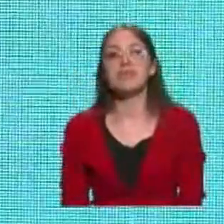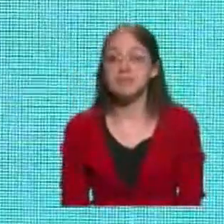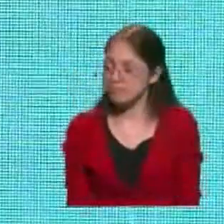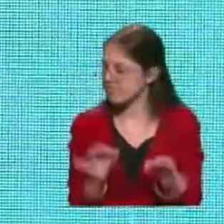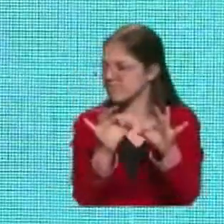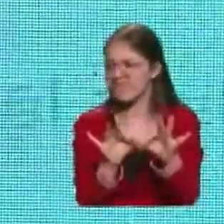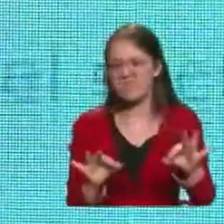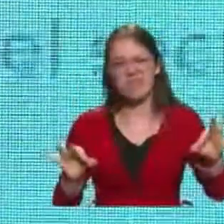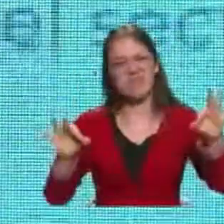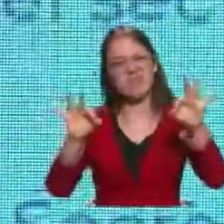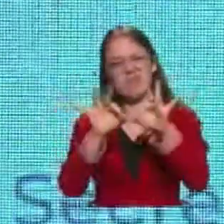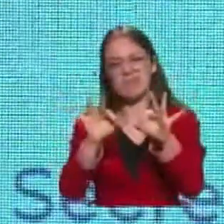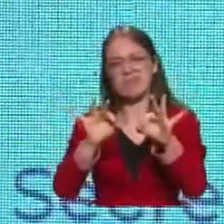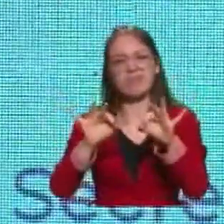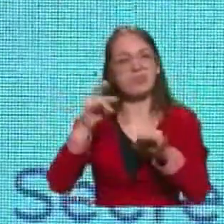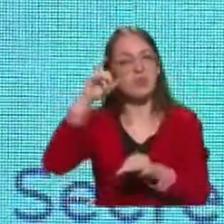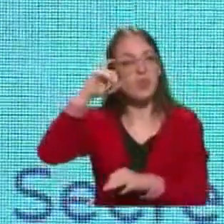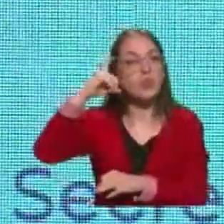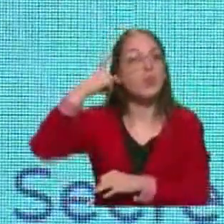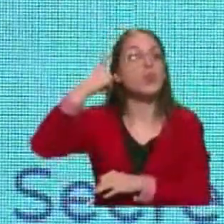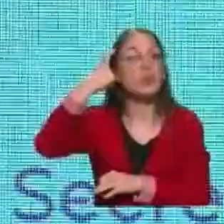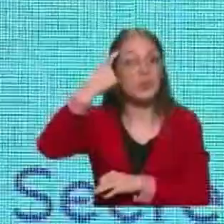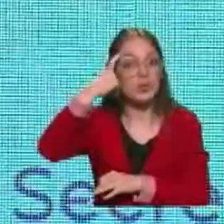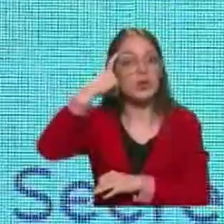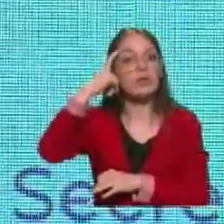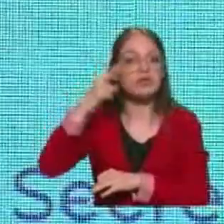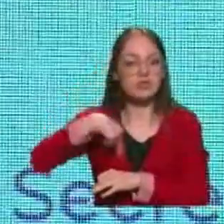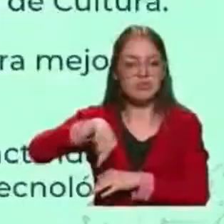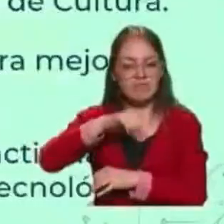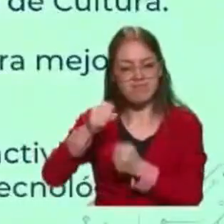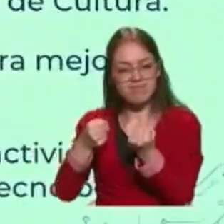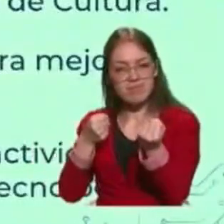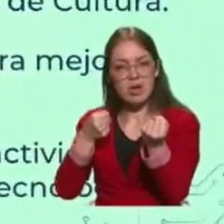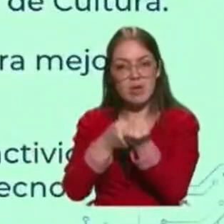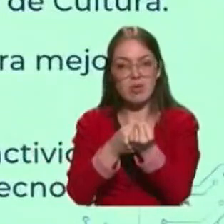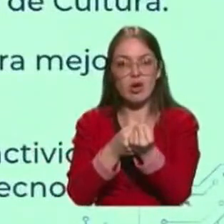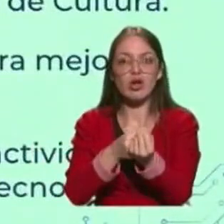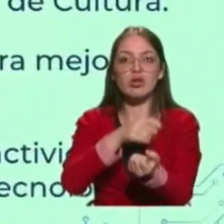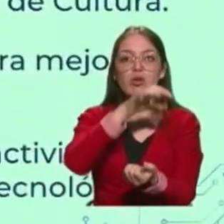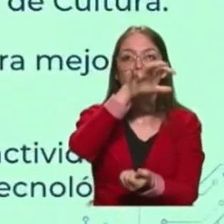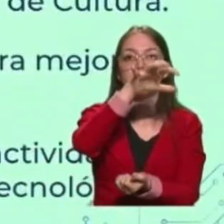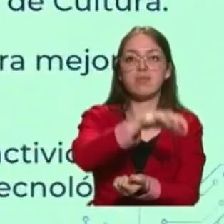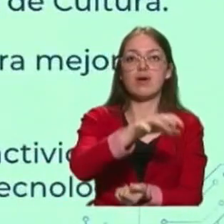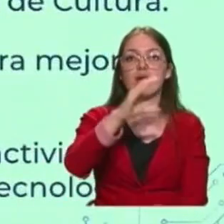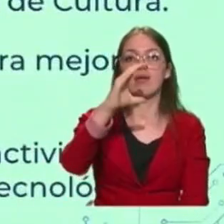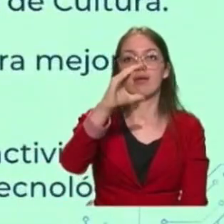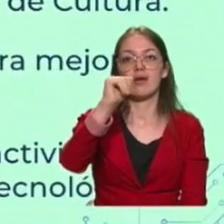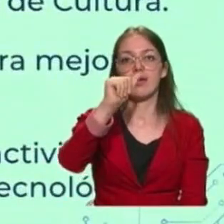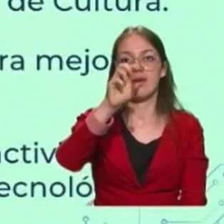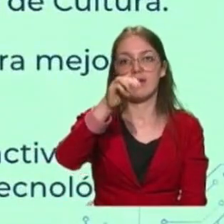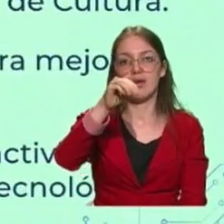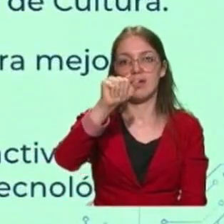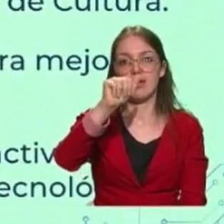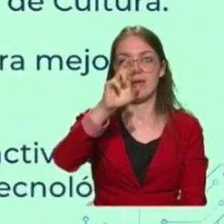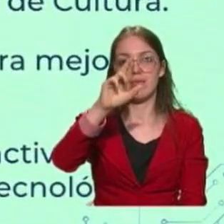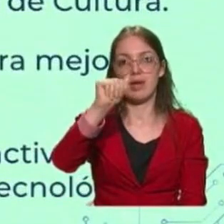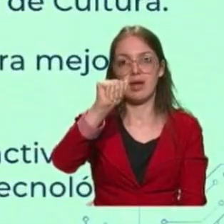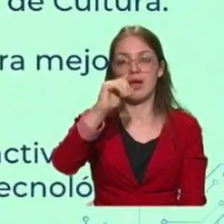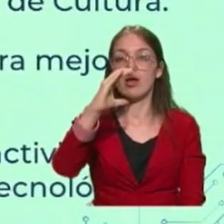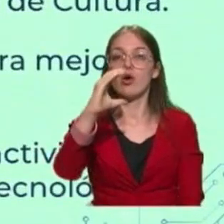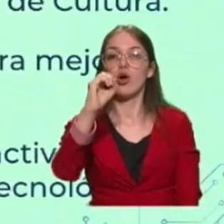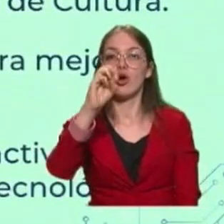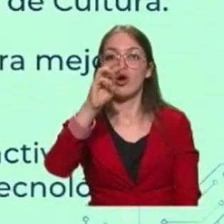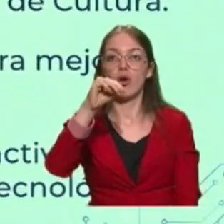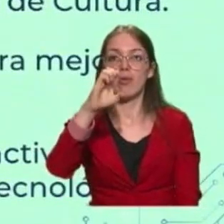también sumar en la gobernanza por eso el apoyo a la iniciativa de la cámara de comercio ruta sur nos vamos a unir del envigado como un